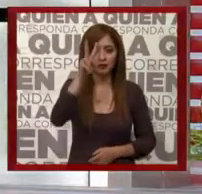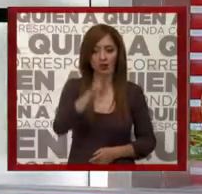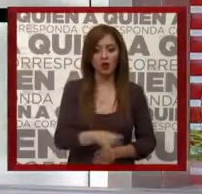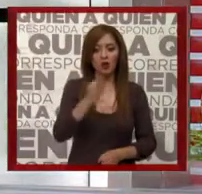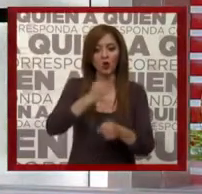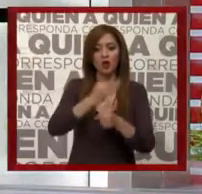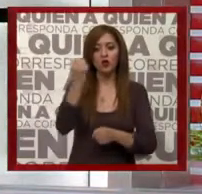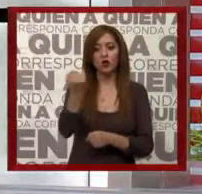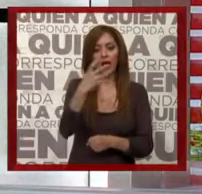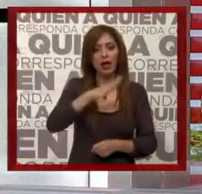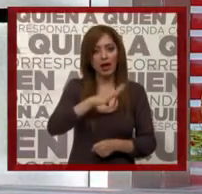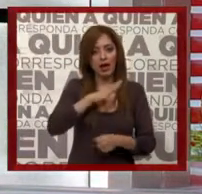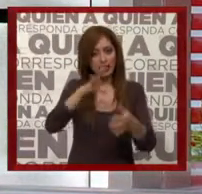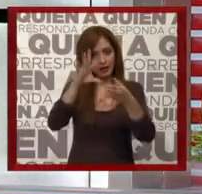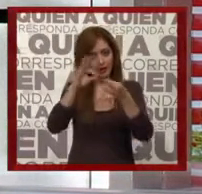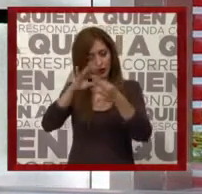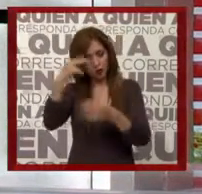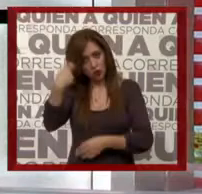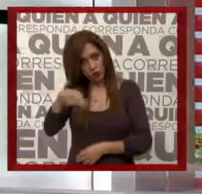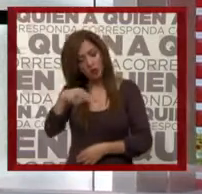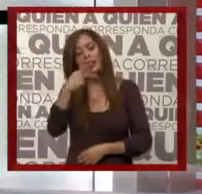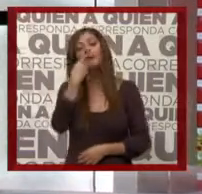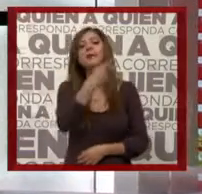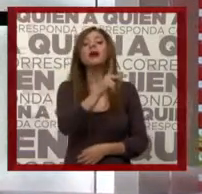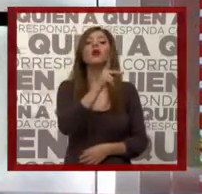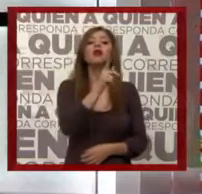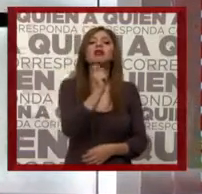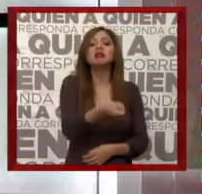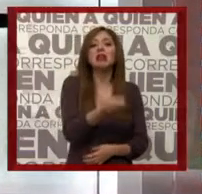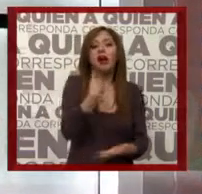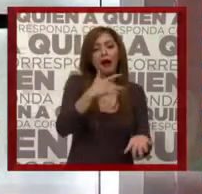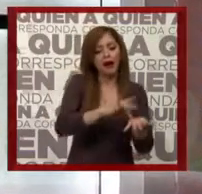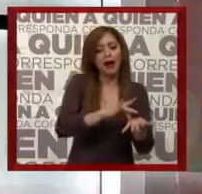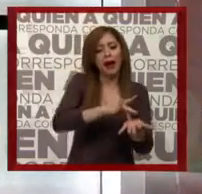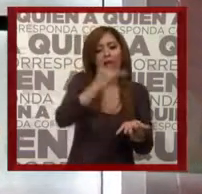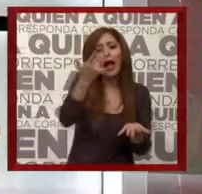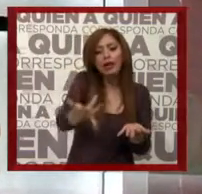ellos. Agradecerles que se lo robaron con esa...